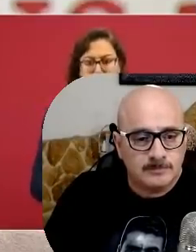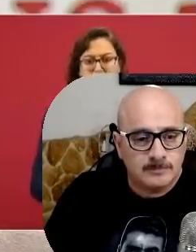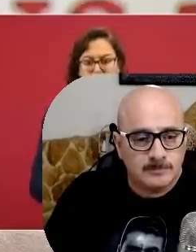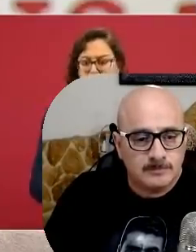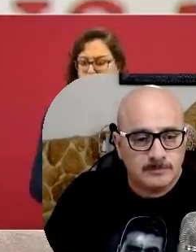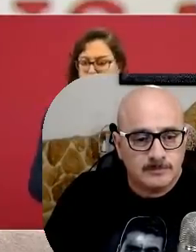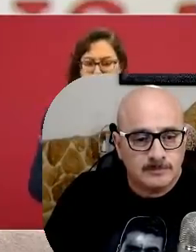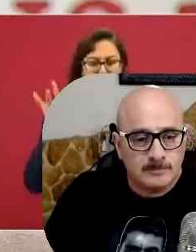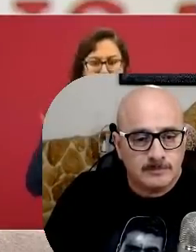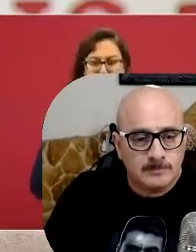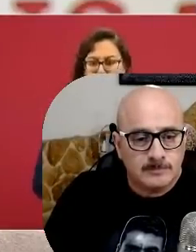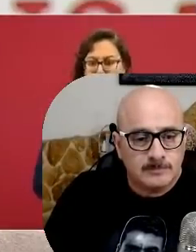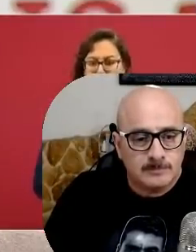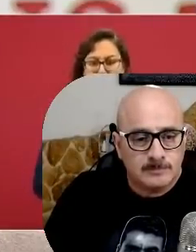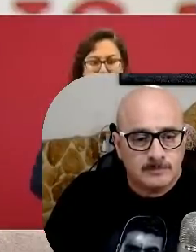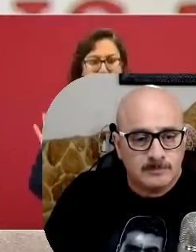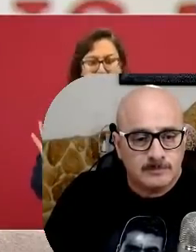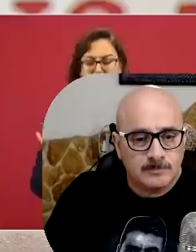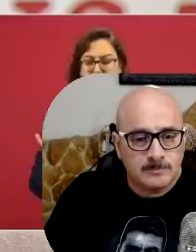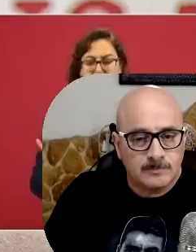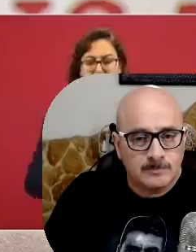tocarlos, no testearlos,